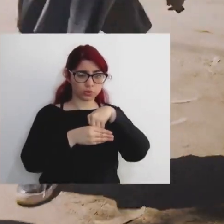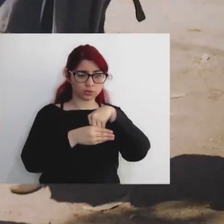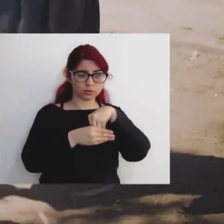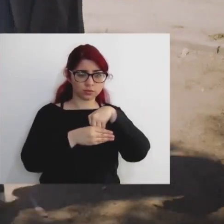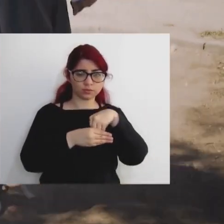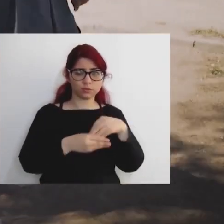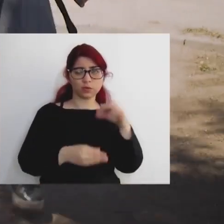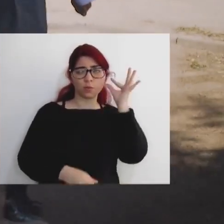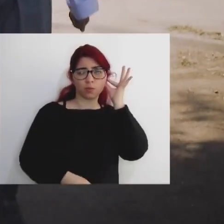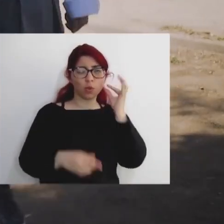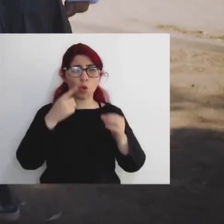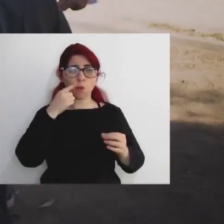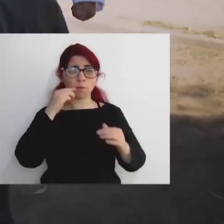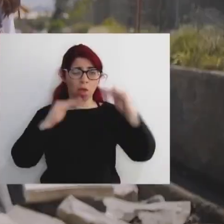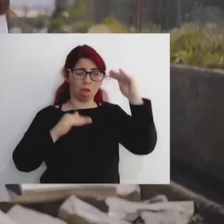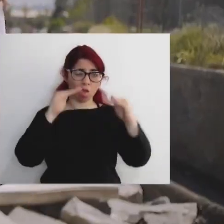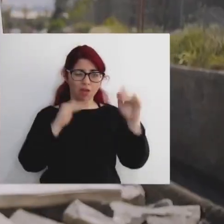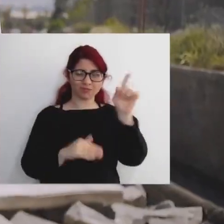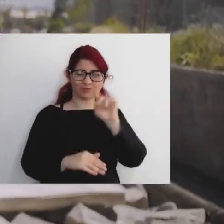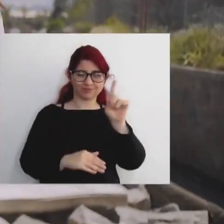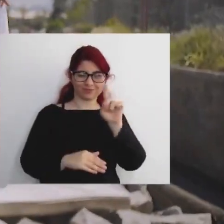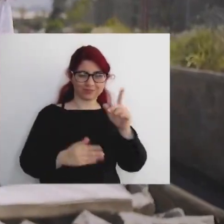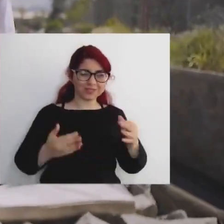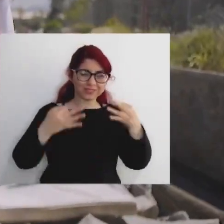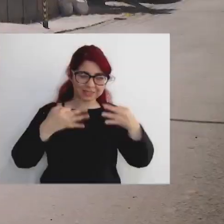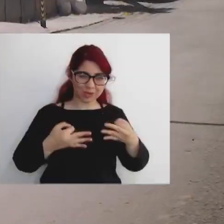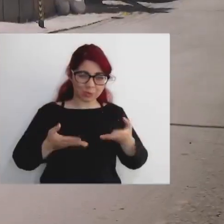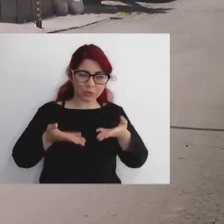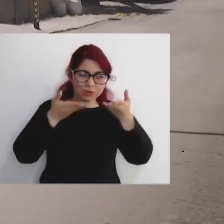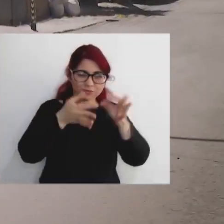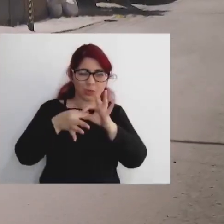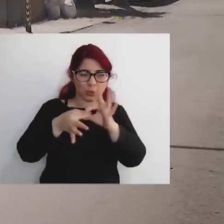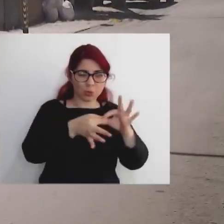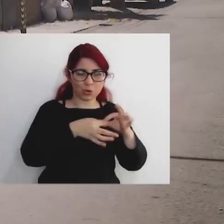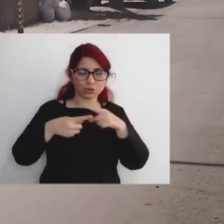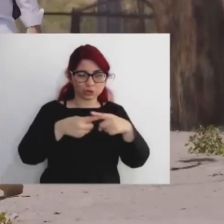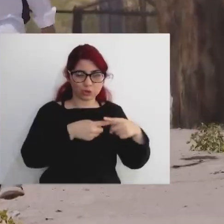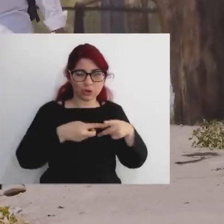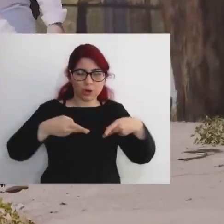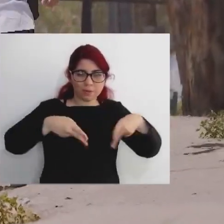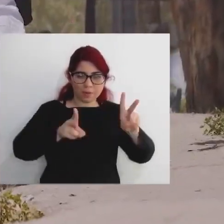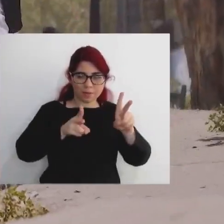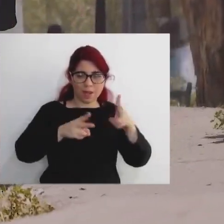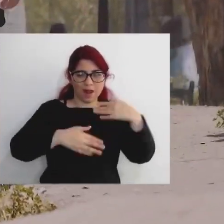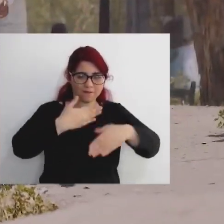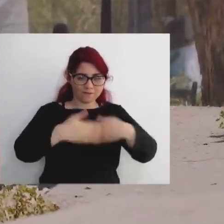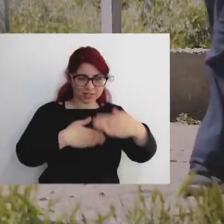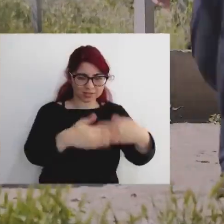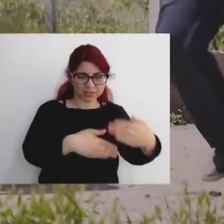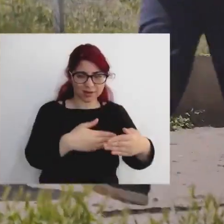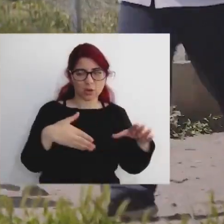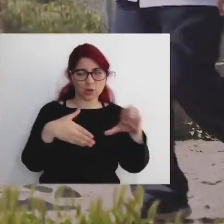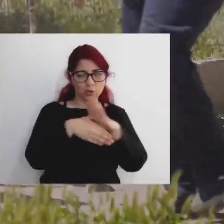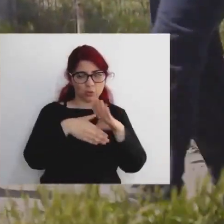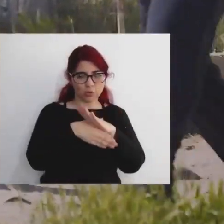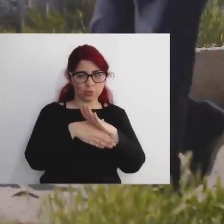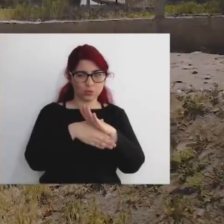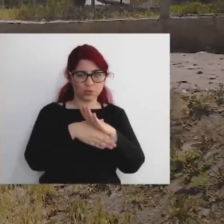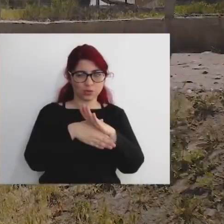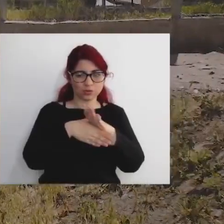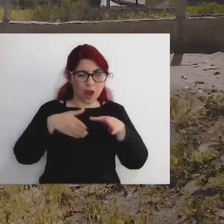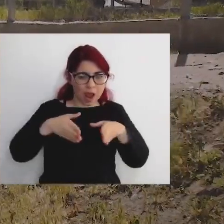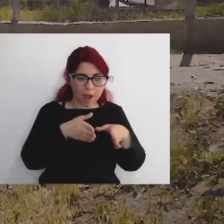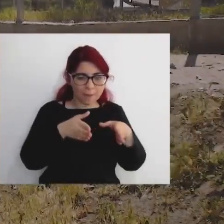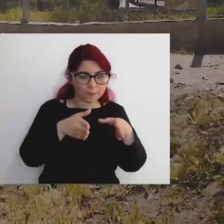inclusivo, no sexista, que garantice la cohesión social y nos permita avanzar juntos. Hacia una educación